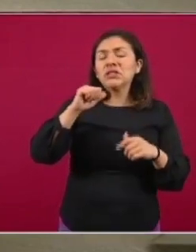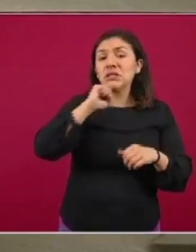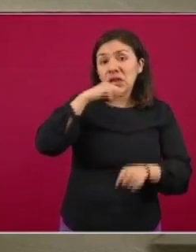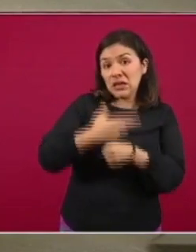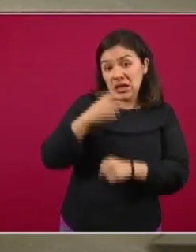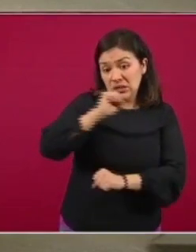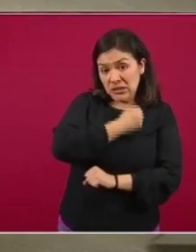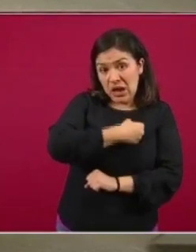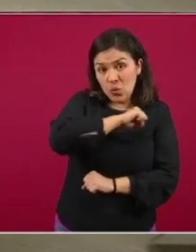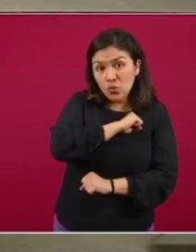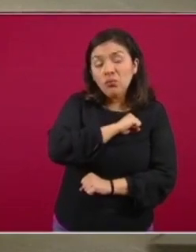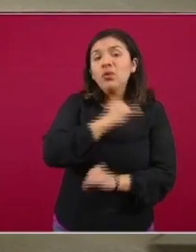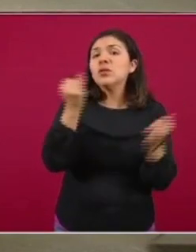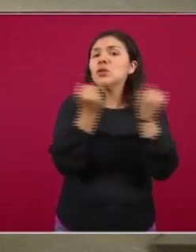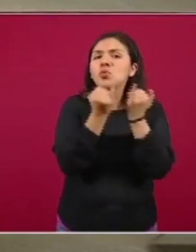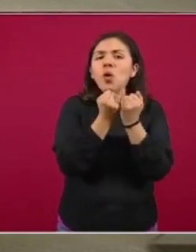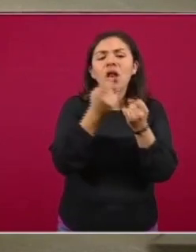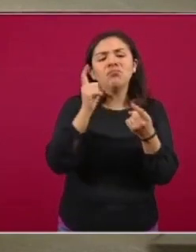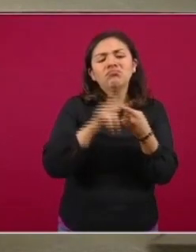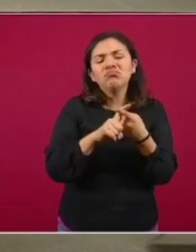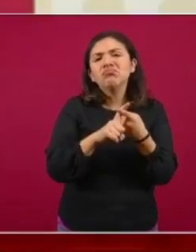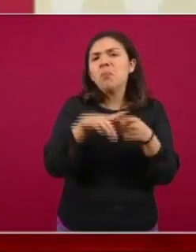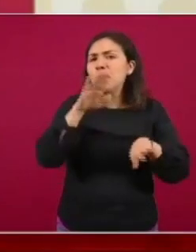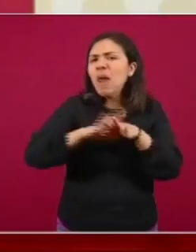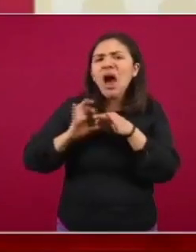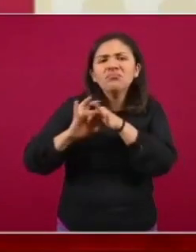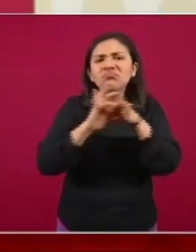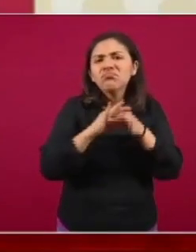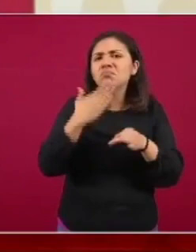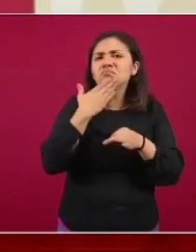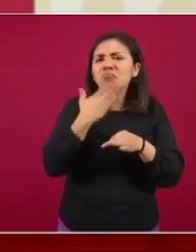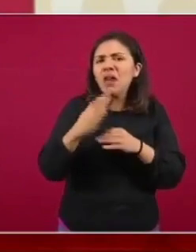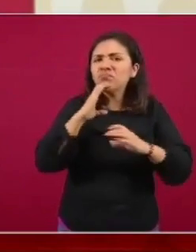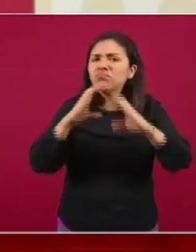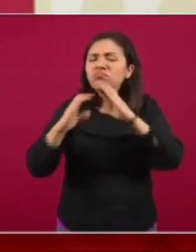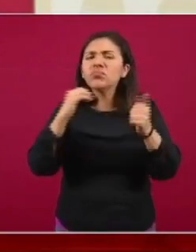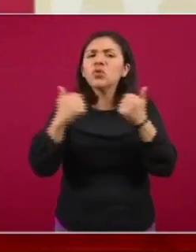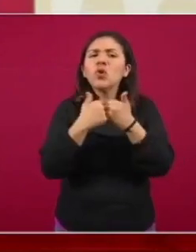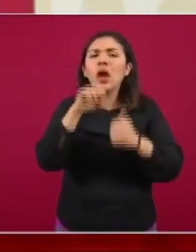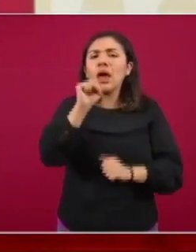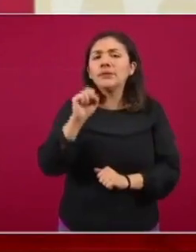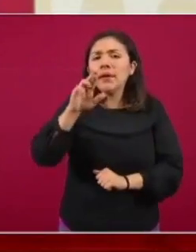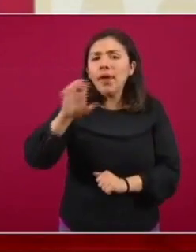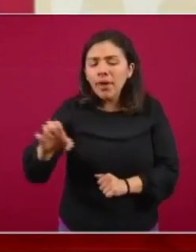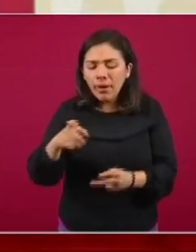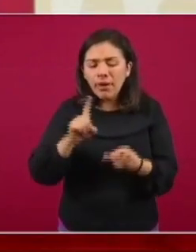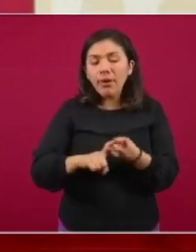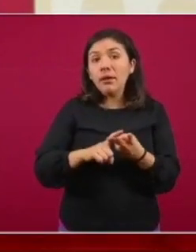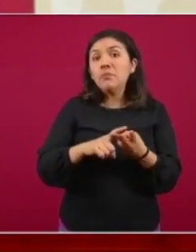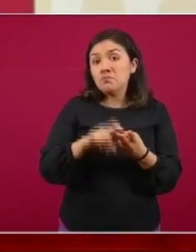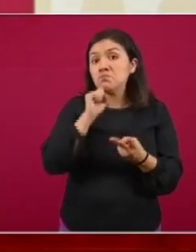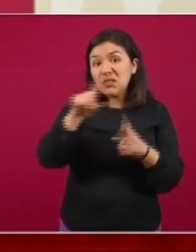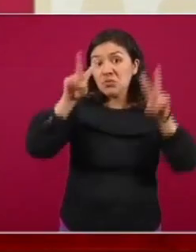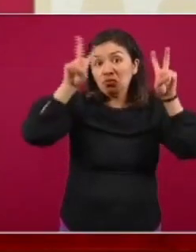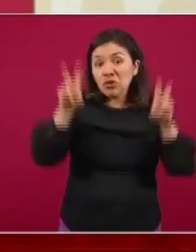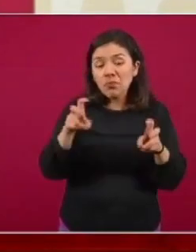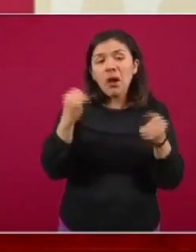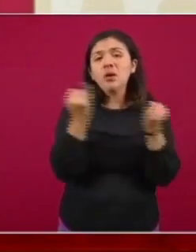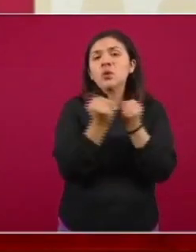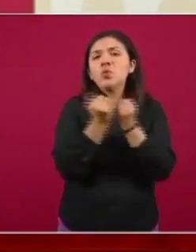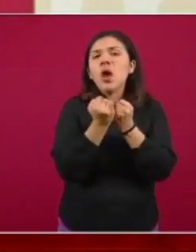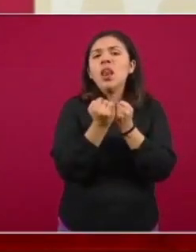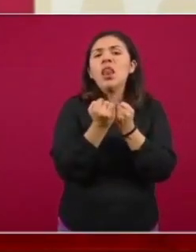tenemos una cooperación muy estrecha y muy exitosa que ha tenido la Secretaría de Relaciones Exteriores con este asunto. Tenemos